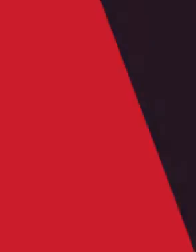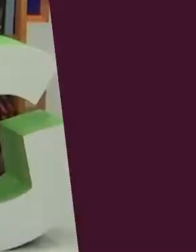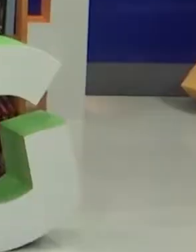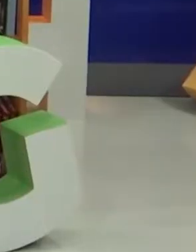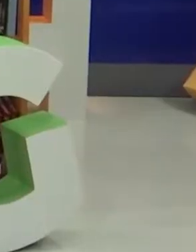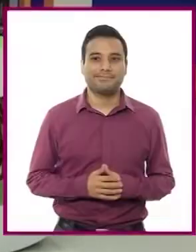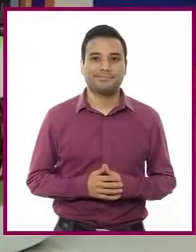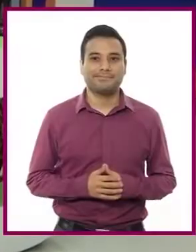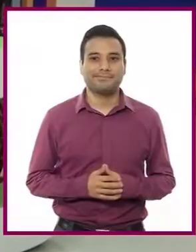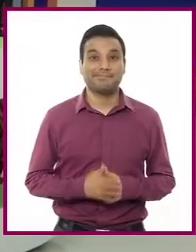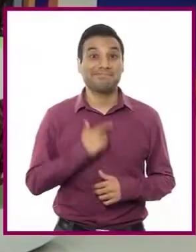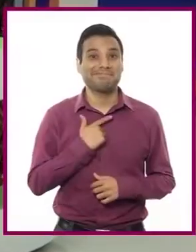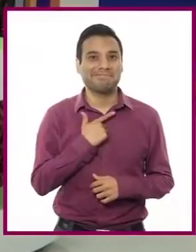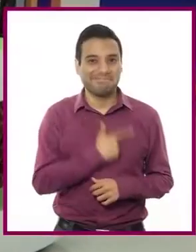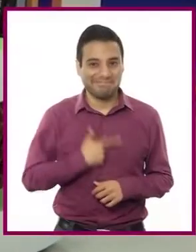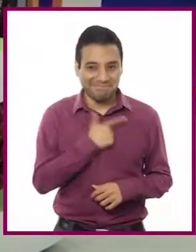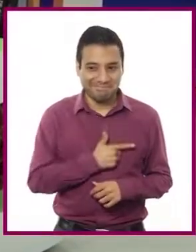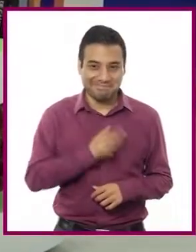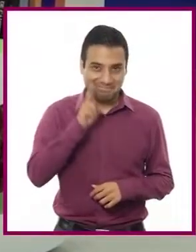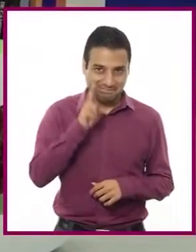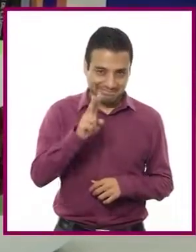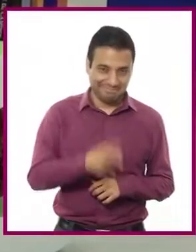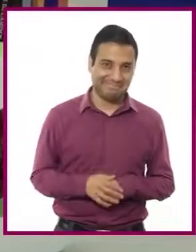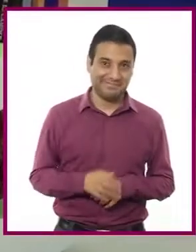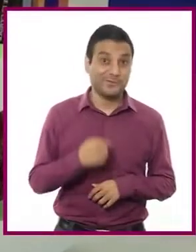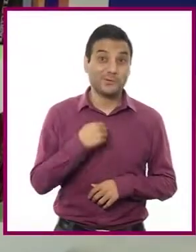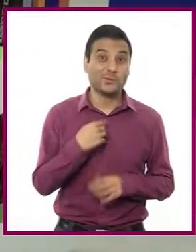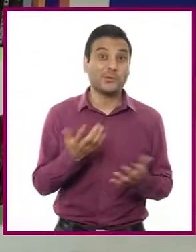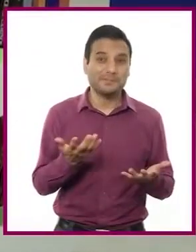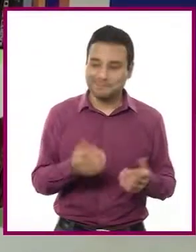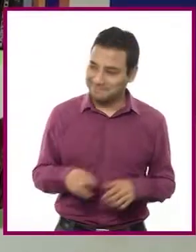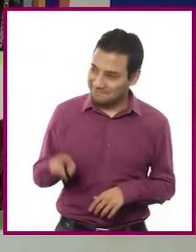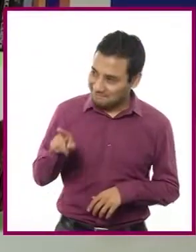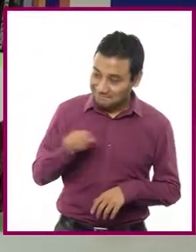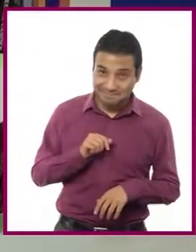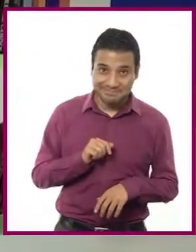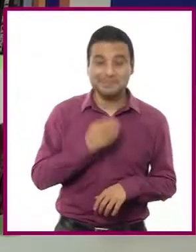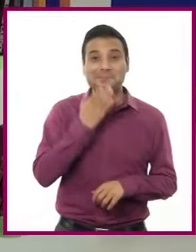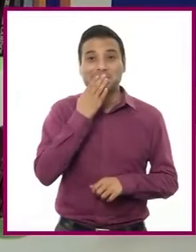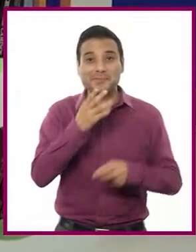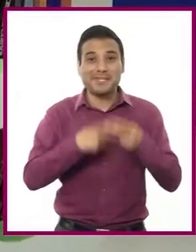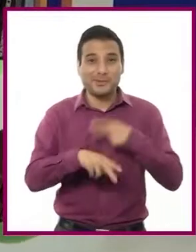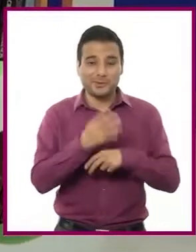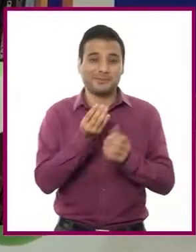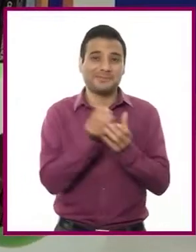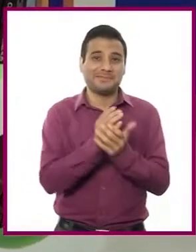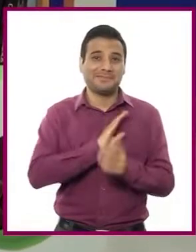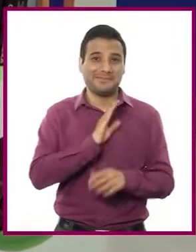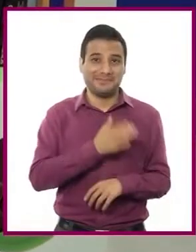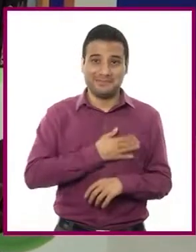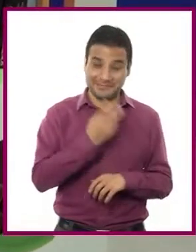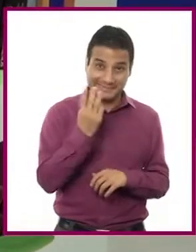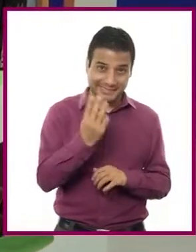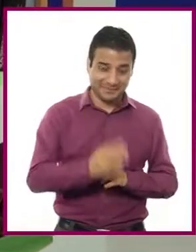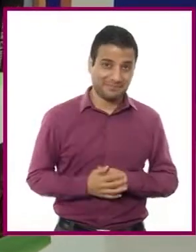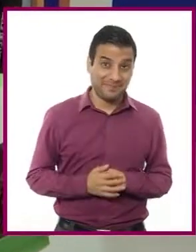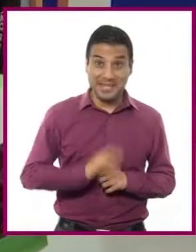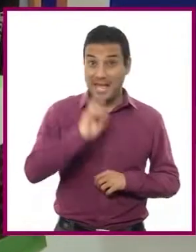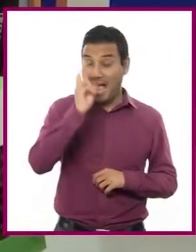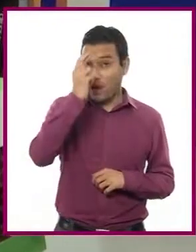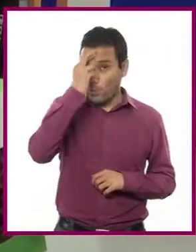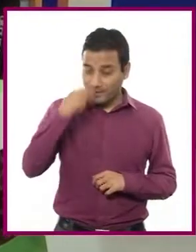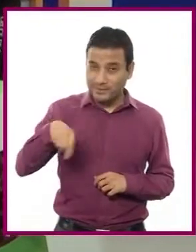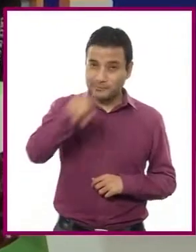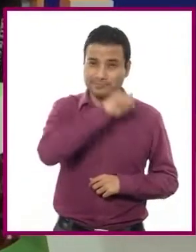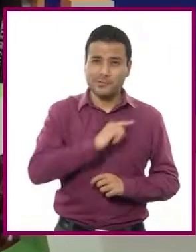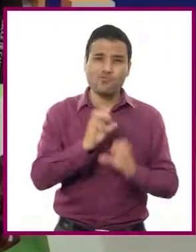Qué gusto estar nuevamente con ustedes. Soy Daniel y les doy la bienvenida a las alumnas y alumnos de lengua materna de tercer grado de secundaria. Recuerden, el